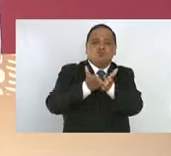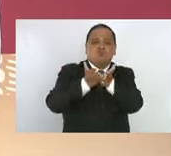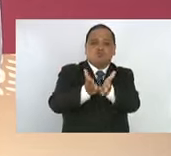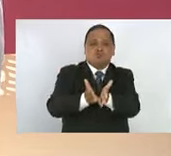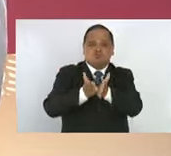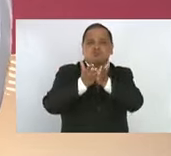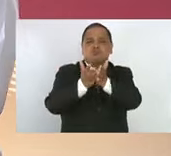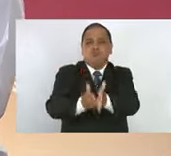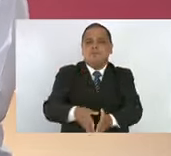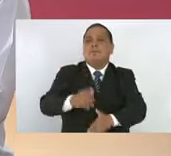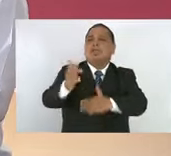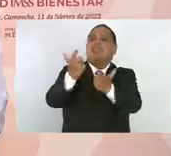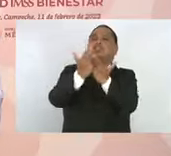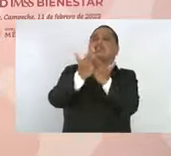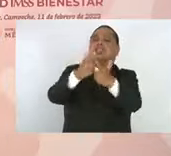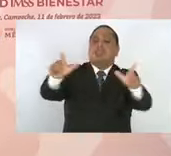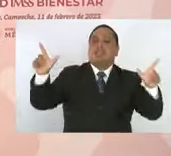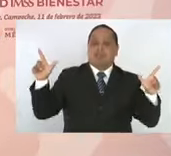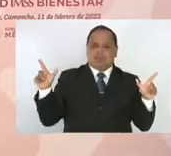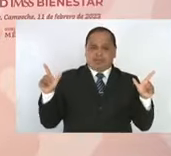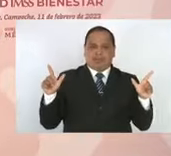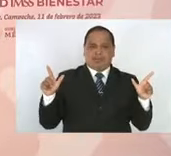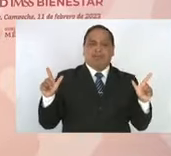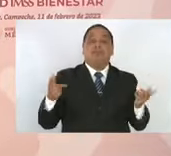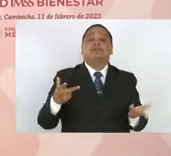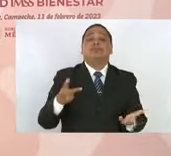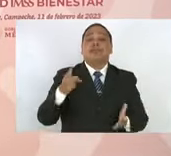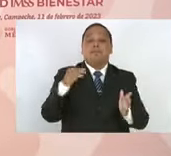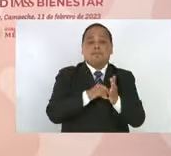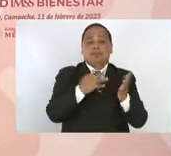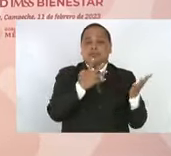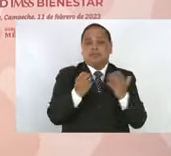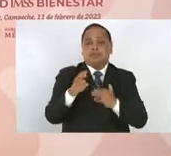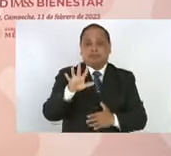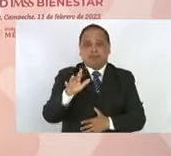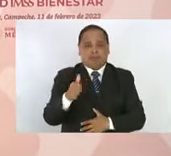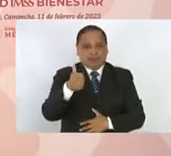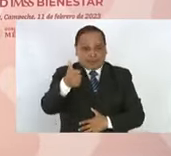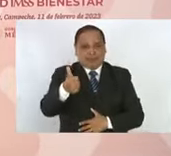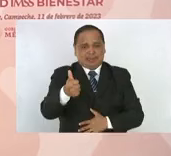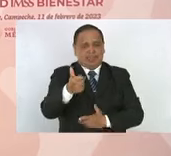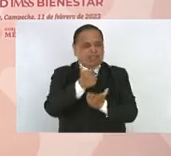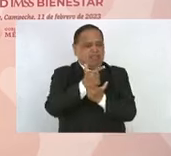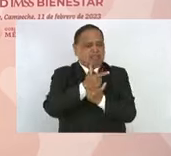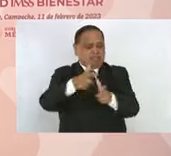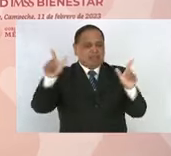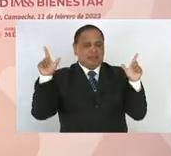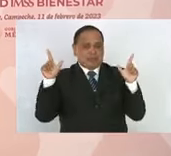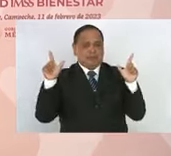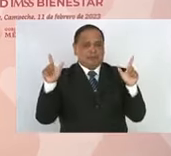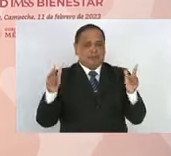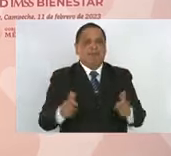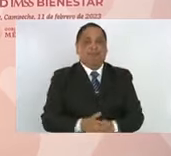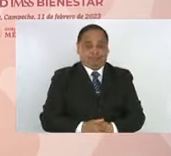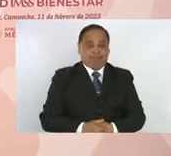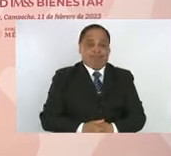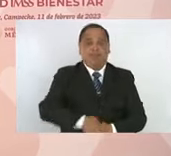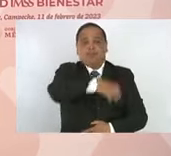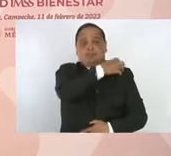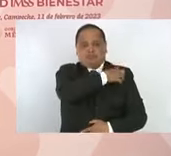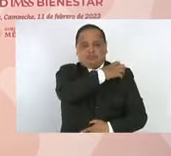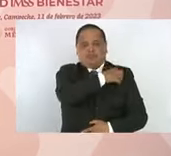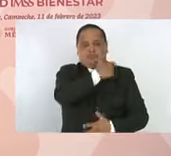ser libres o mártires en 1956. El inolvidable general mexicano Lázaro